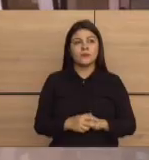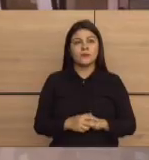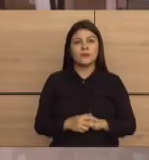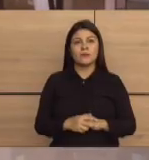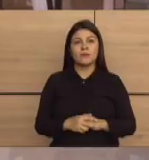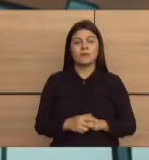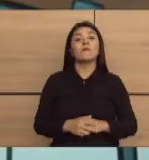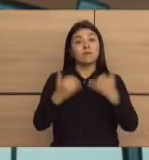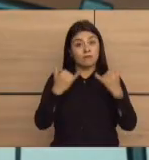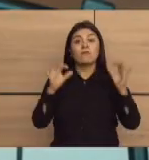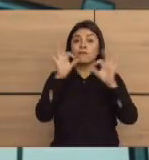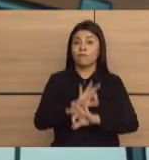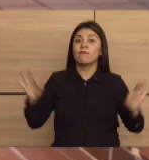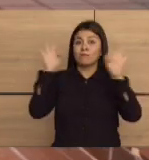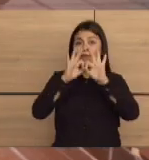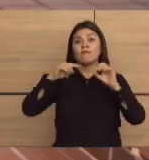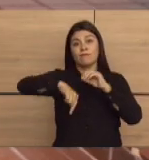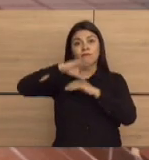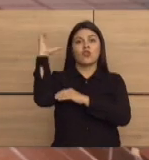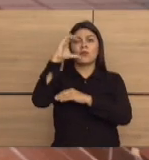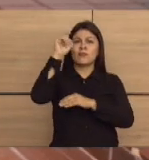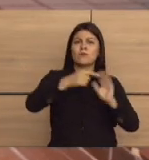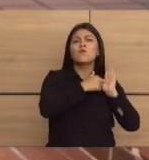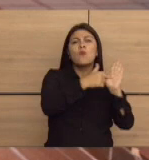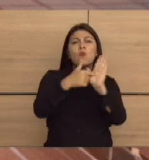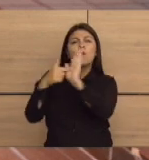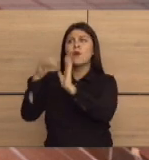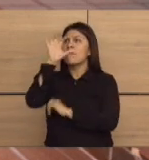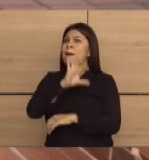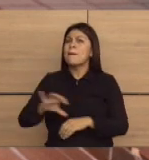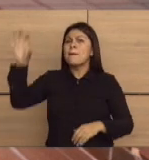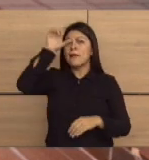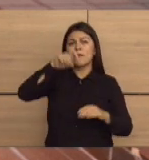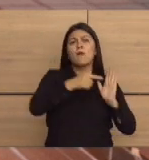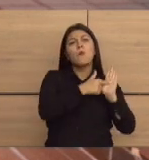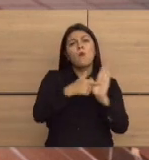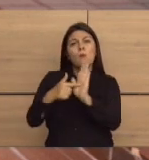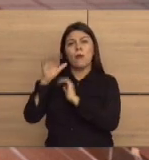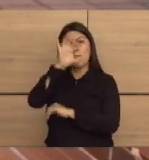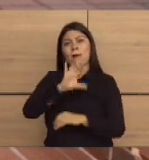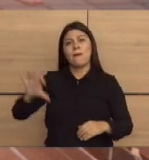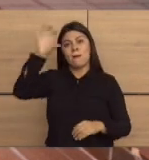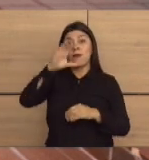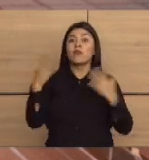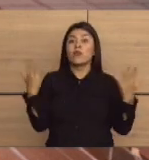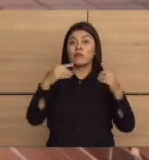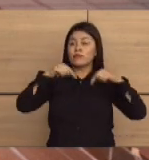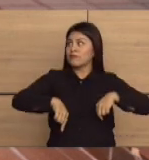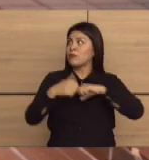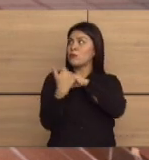Es muy importante para Colombia mostrarle a todos los países, no solo acá, sino a todos los países, la sorpresa que en Boyacá, cerquita a